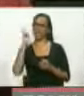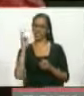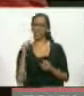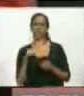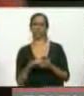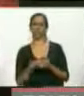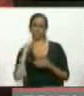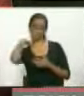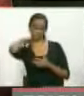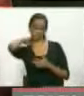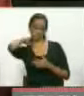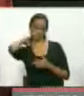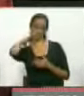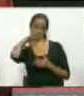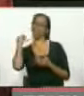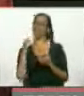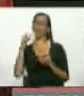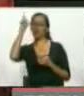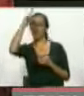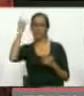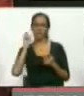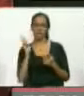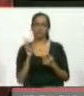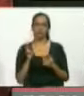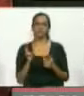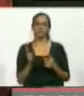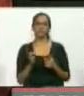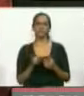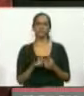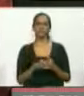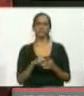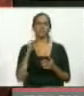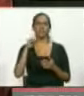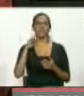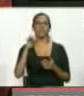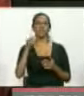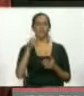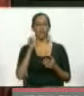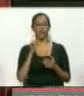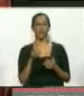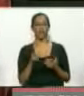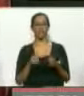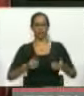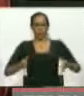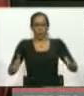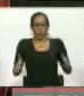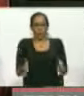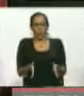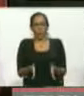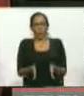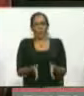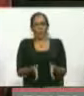según la lógica estos tipos con venezuela mira miguel domínguez hay que ponerlo a rebajar